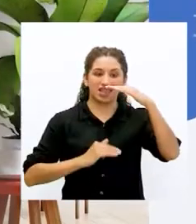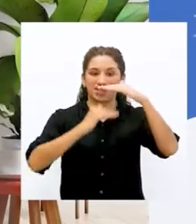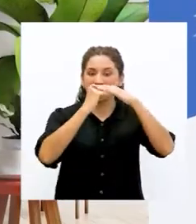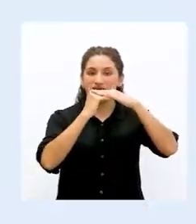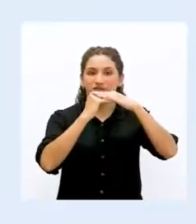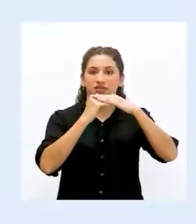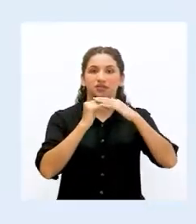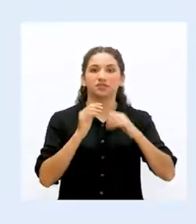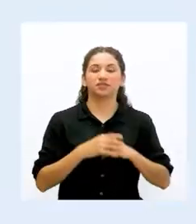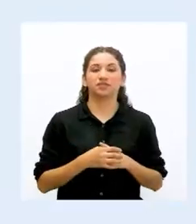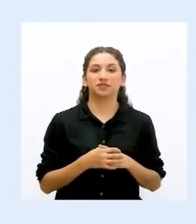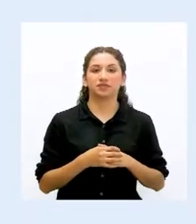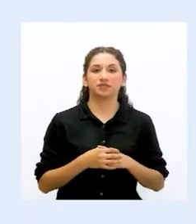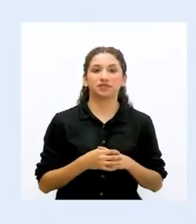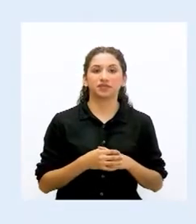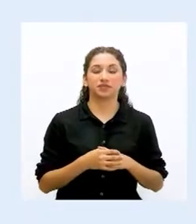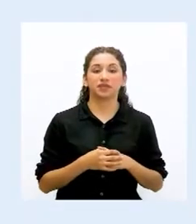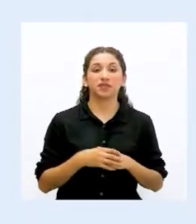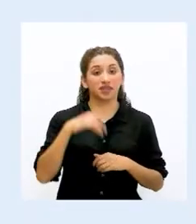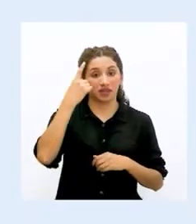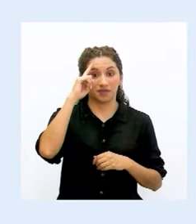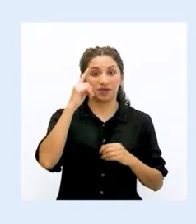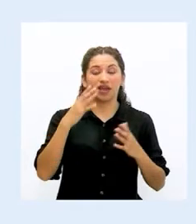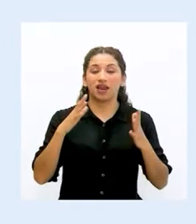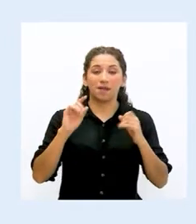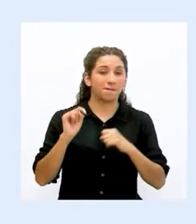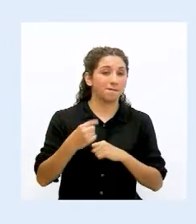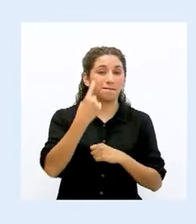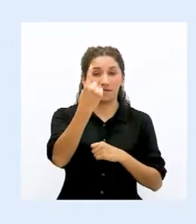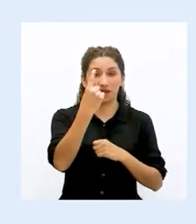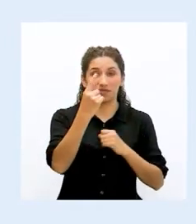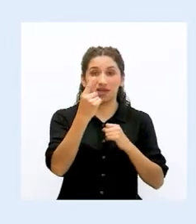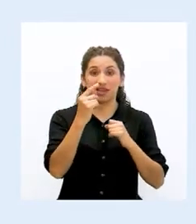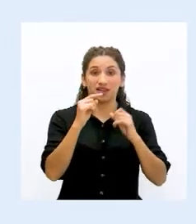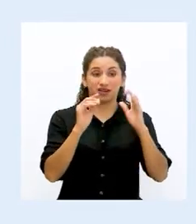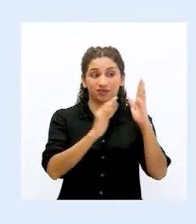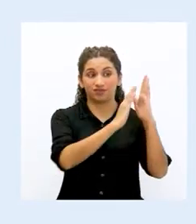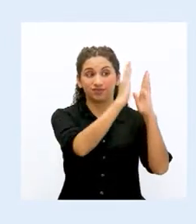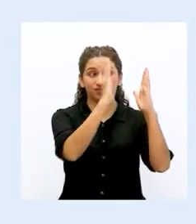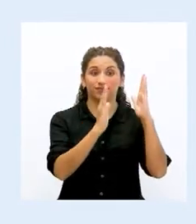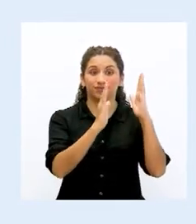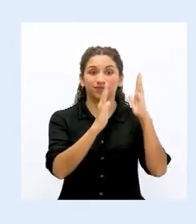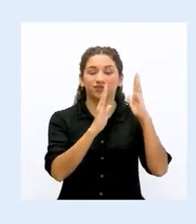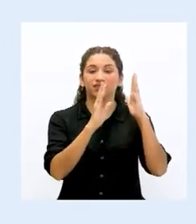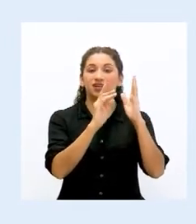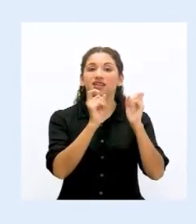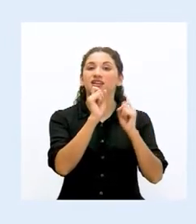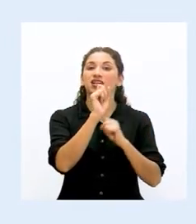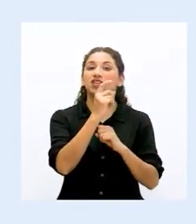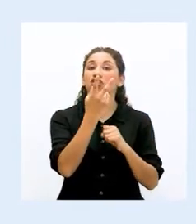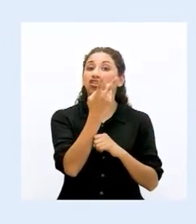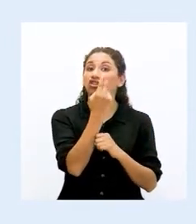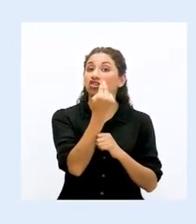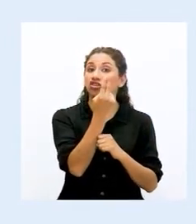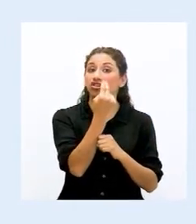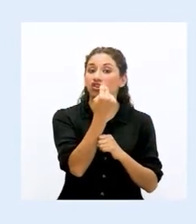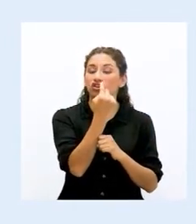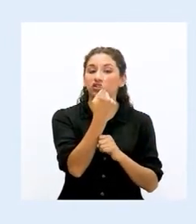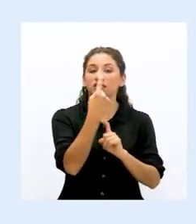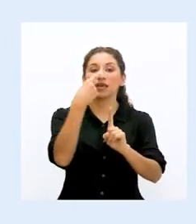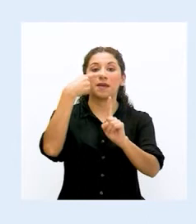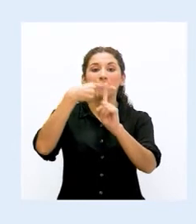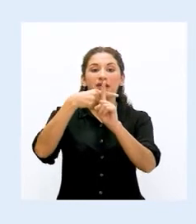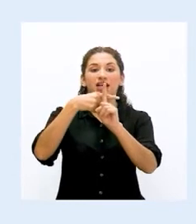intervalos. Para formar el primer intervalo, al límite inferior, que es 12, le sumamos la